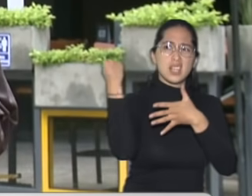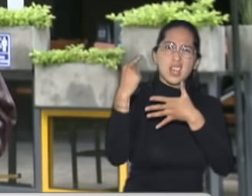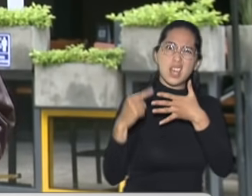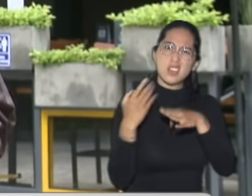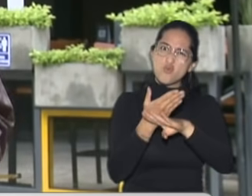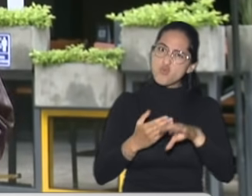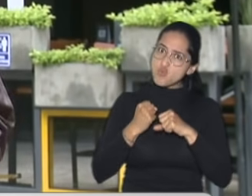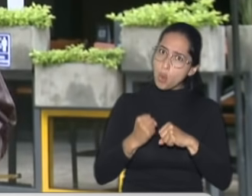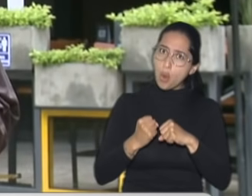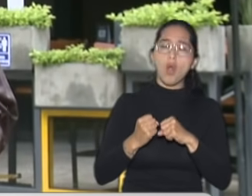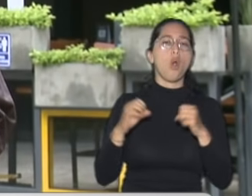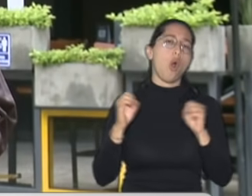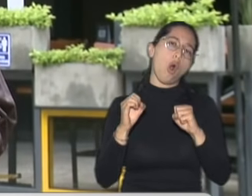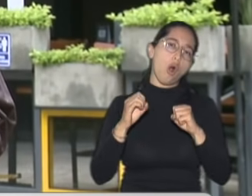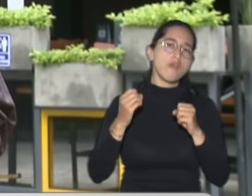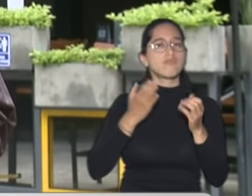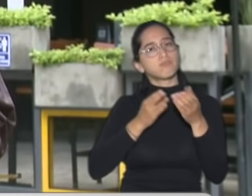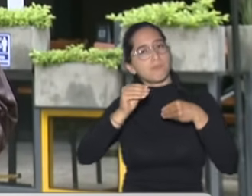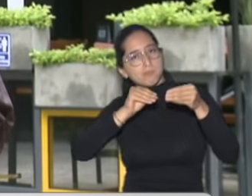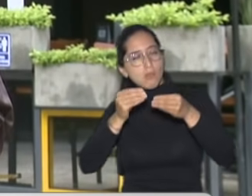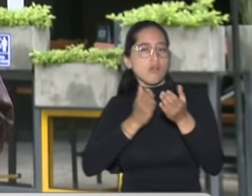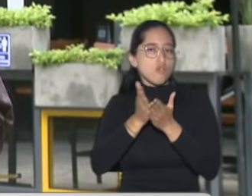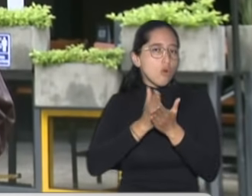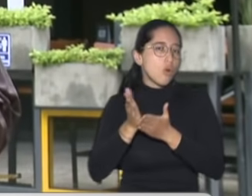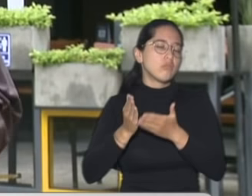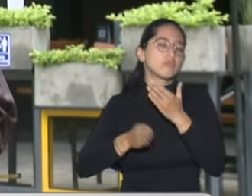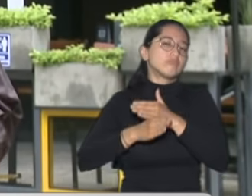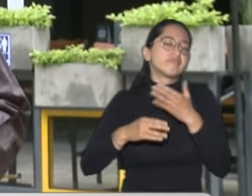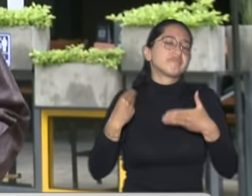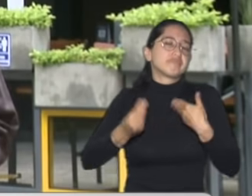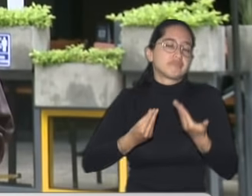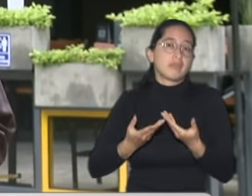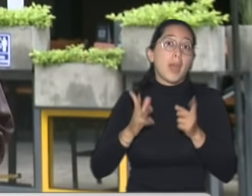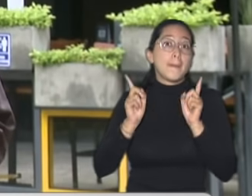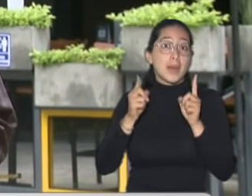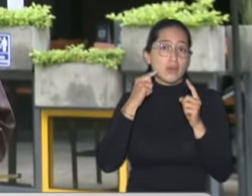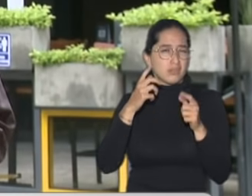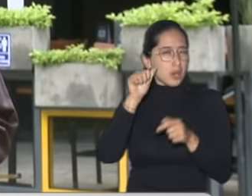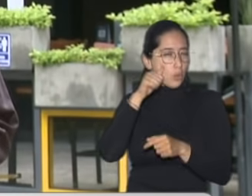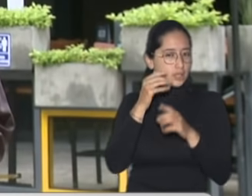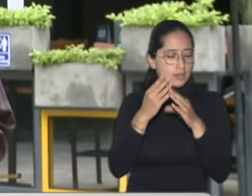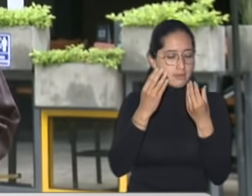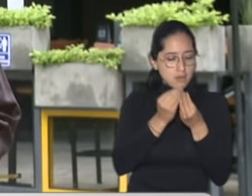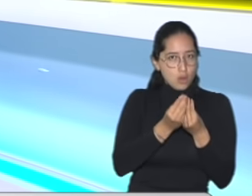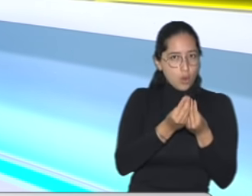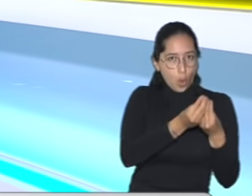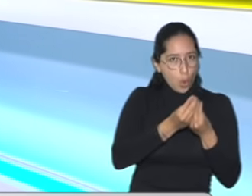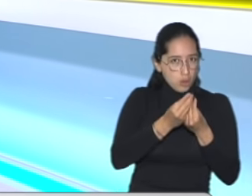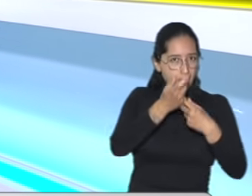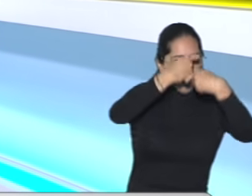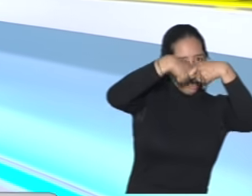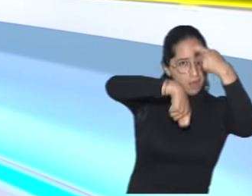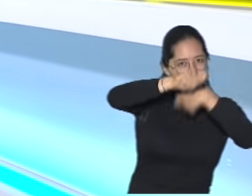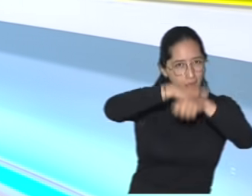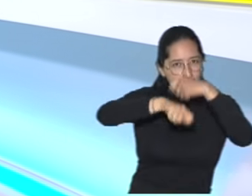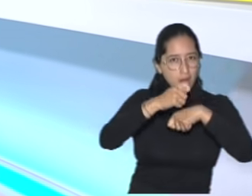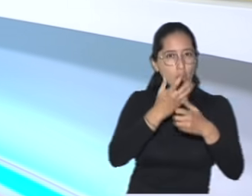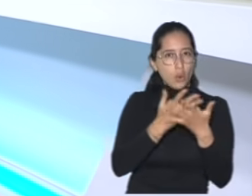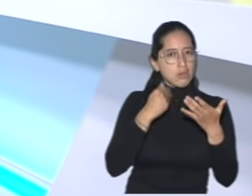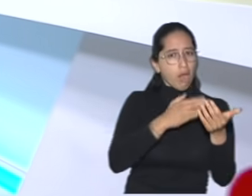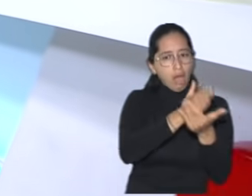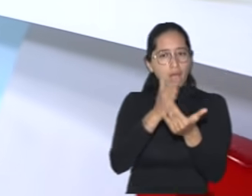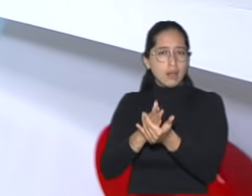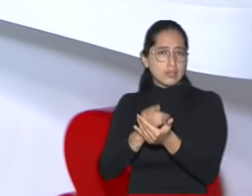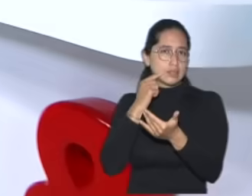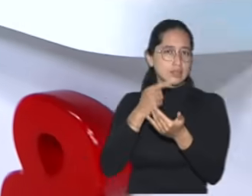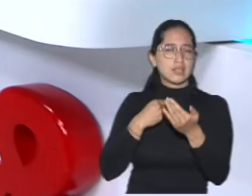de restaurantes y bares están haciéndole un llamado de SOS a las autoridades. Es por ahora la información desde Cali. Sebastián Bedoya,